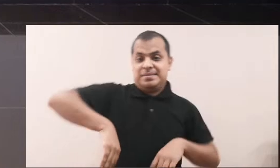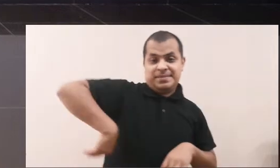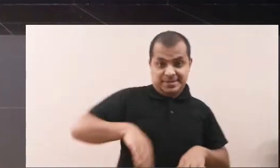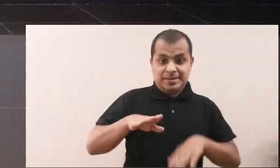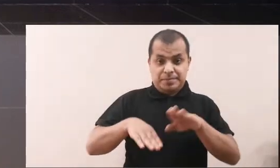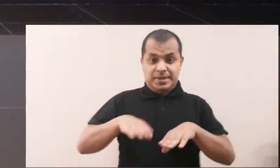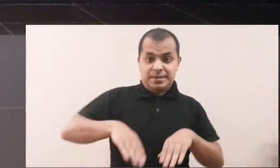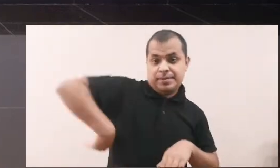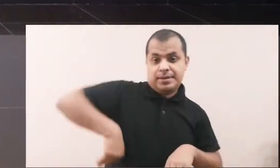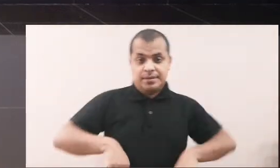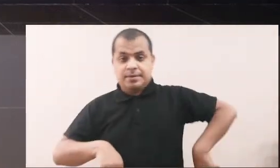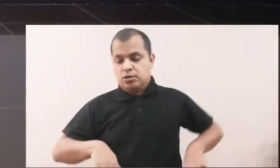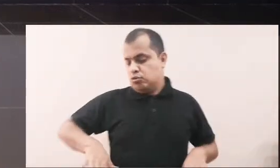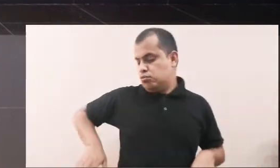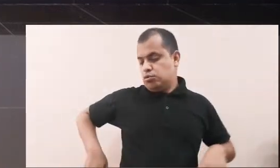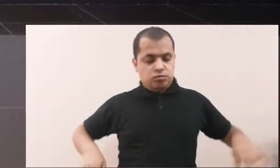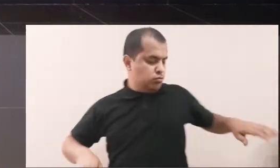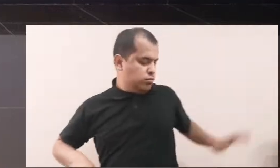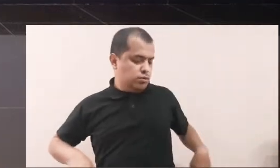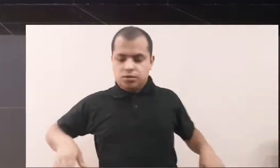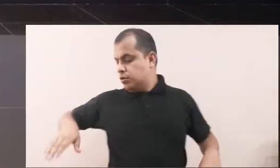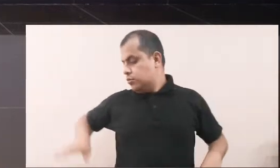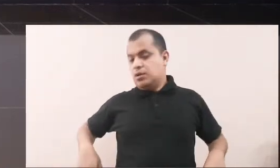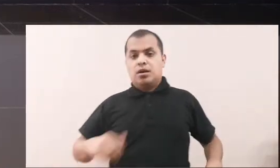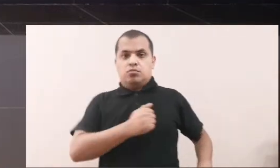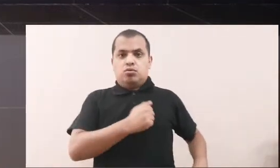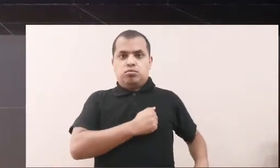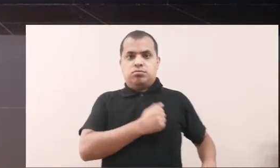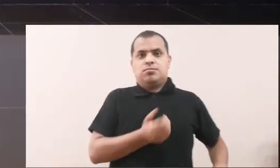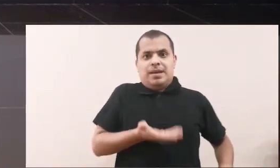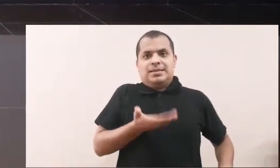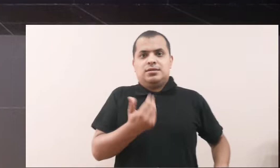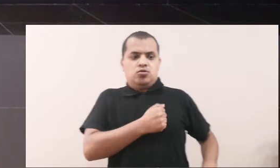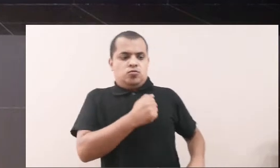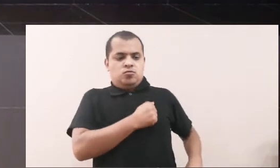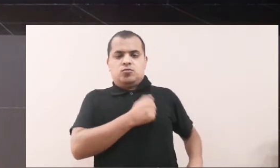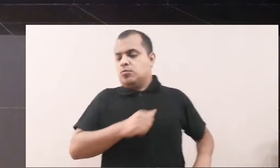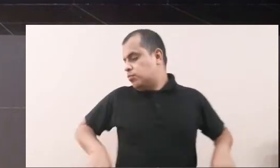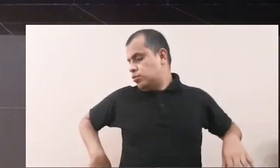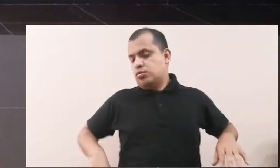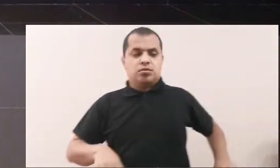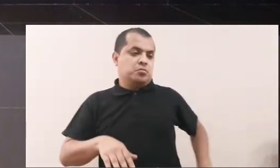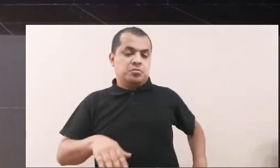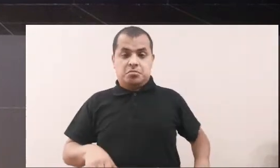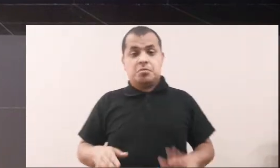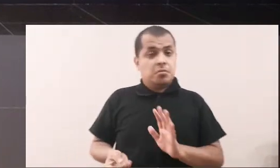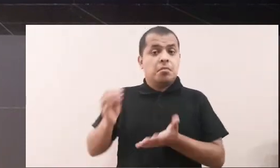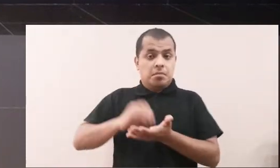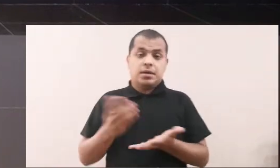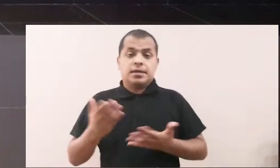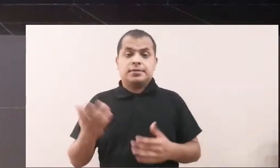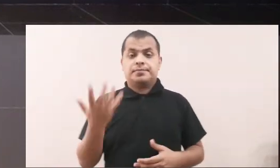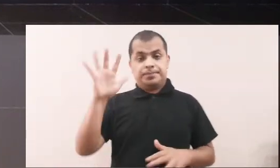que provoque la elevación de la frecuencia cardíaca. ¿Hay más ejercicios? Por supuesto,